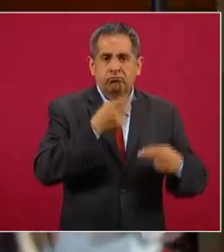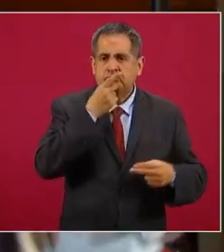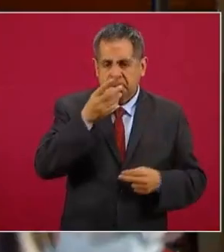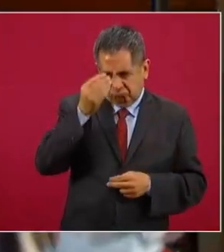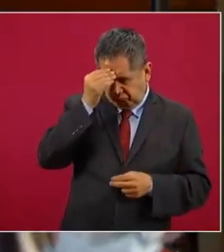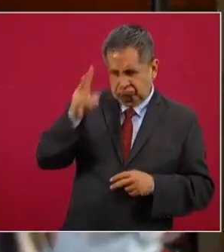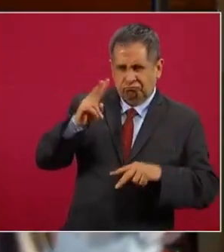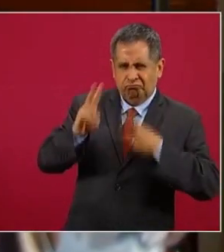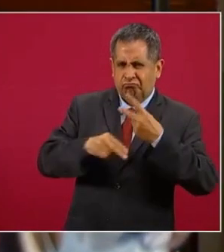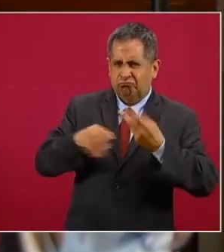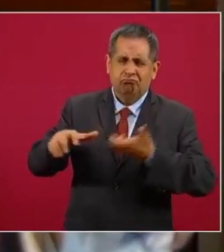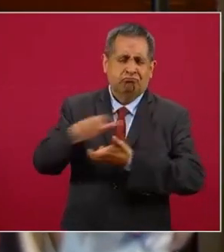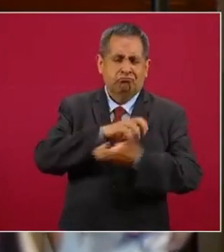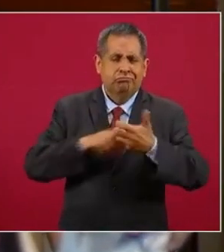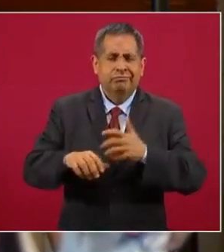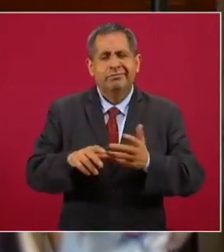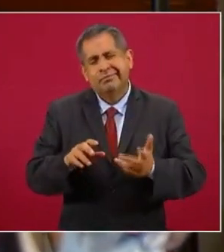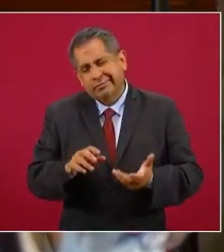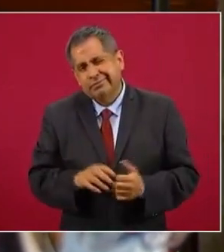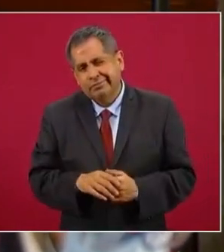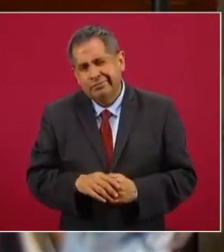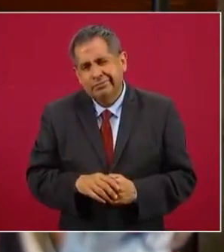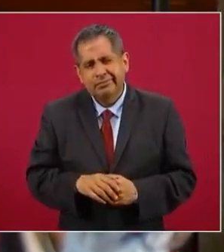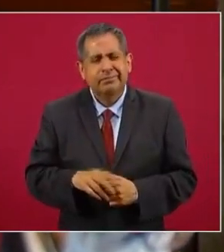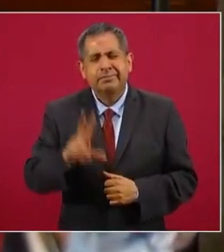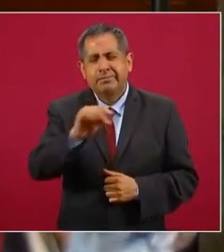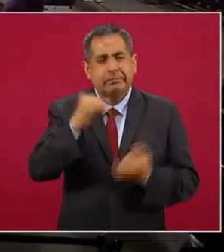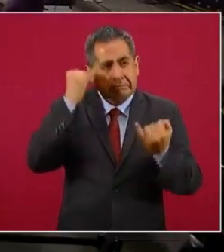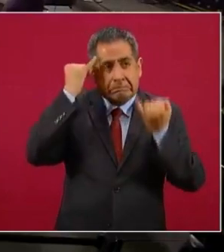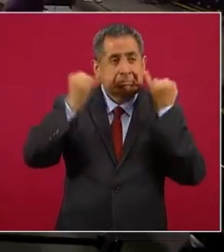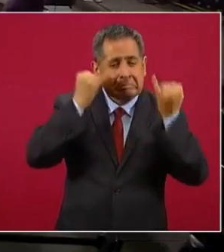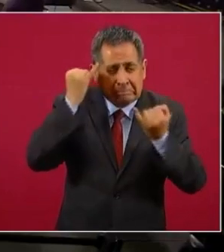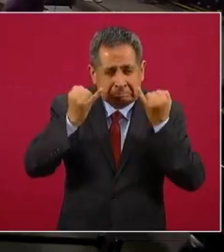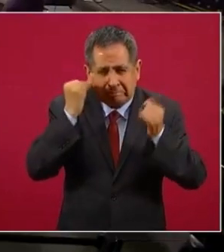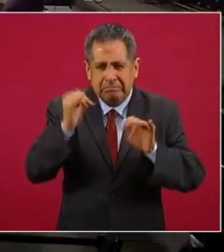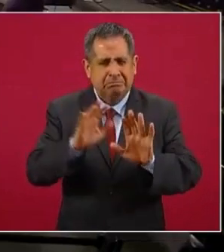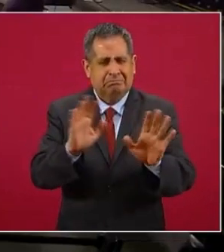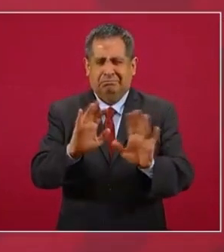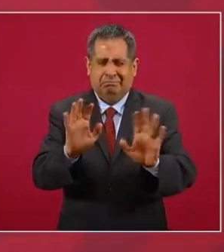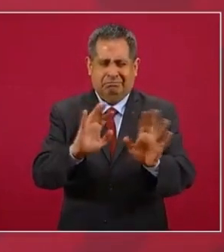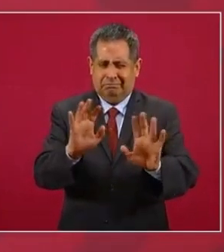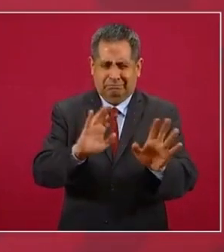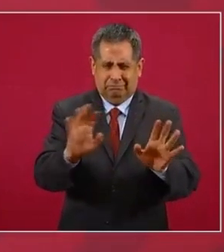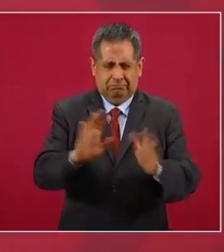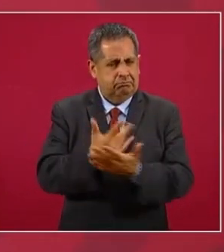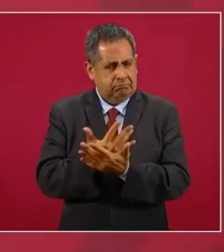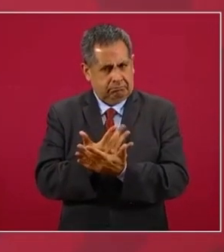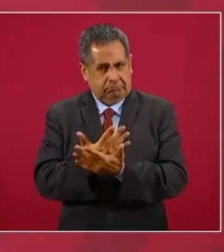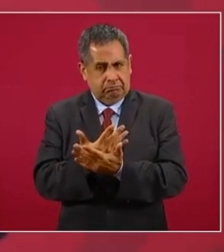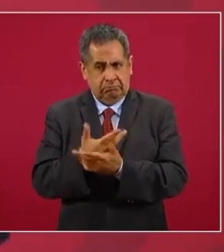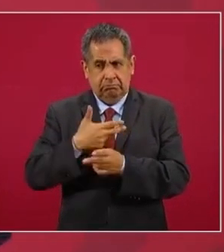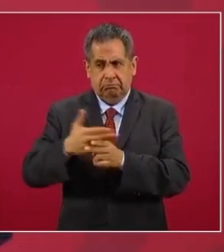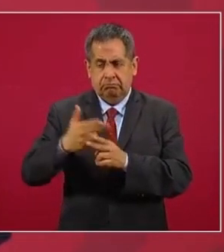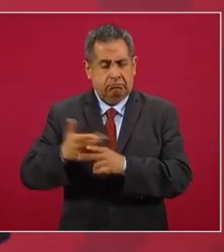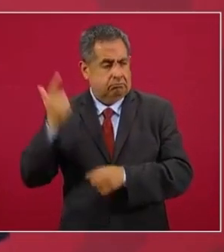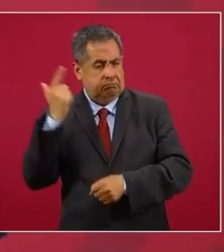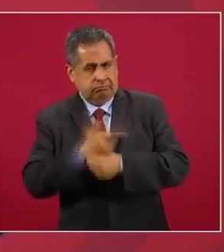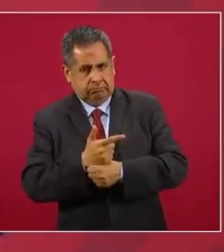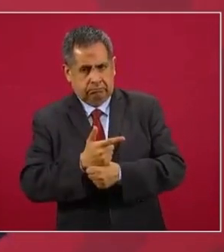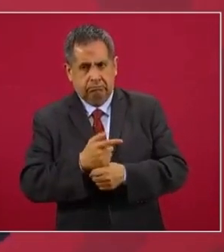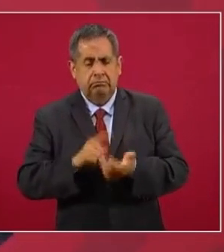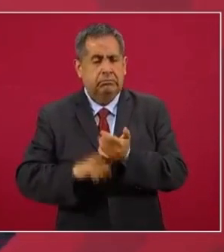en Quintana Roo y lo amenazó. Sí, pero no especulemos. O sea, vamos a esperarnos y